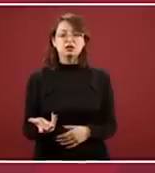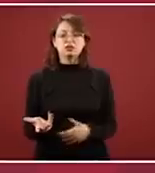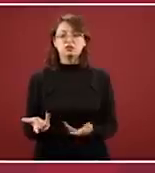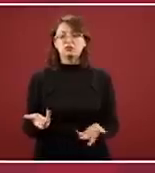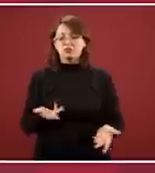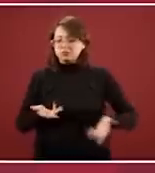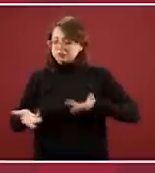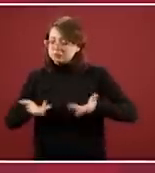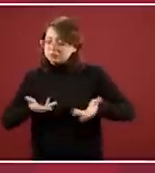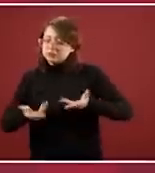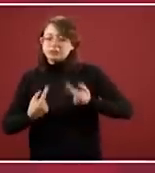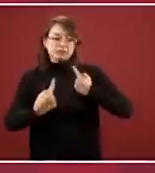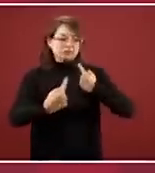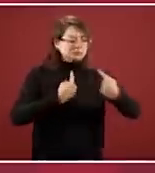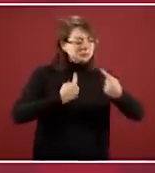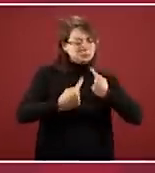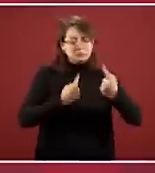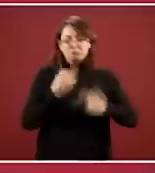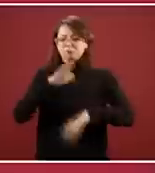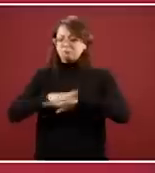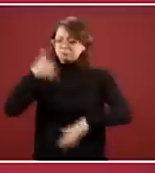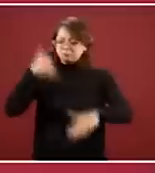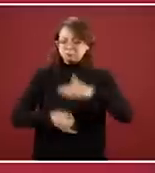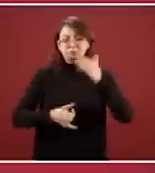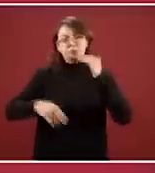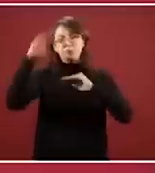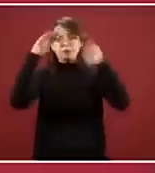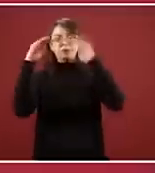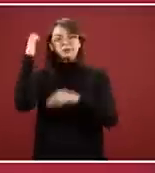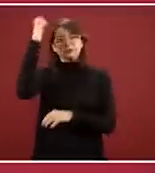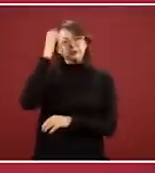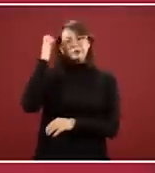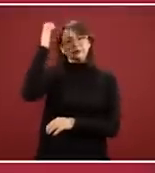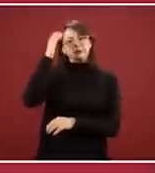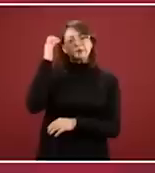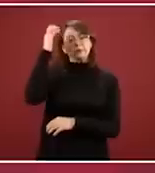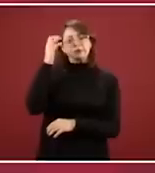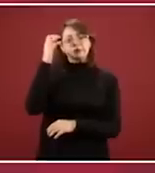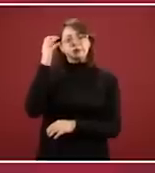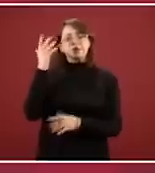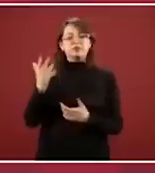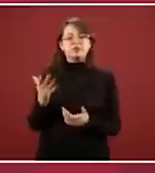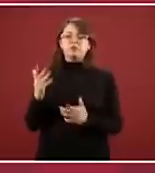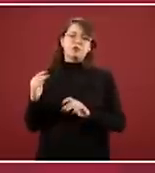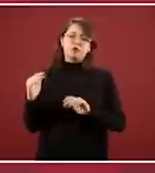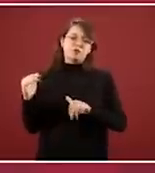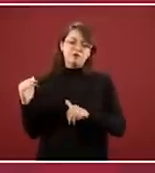debata, se discuta, se analice, se reflexione en otros ámbitos que